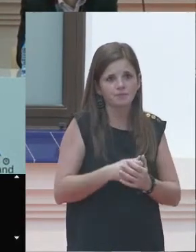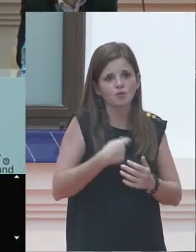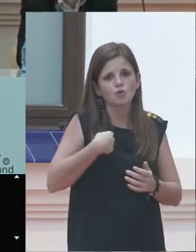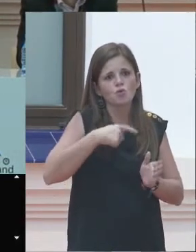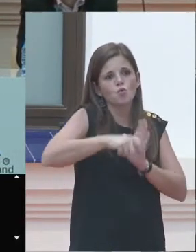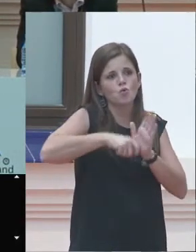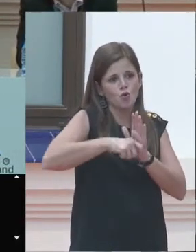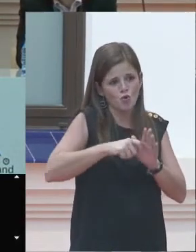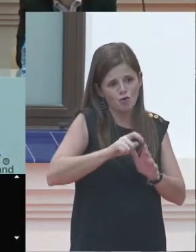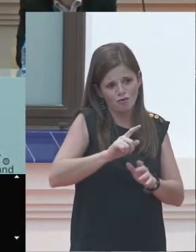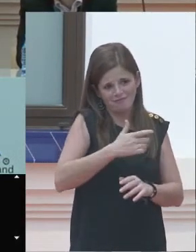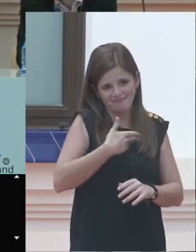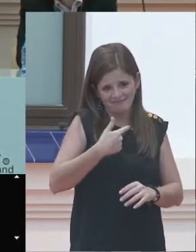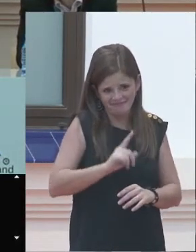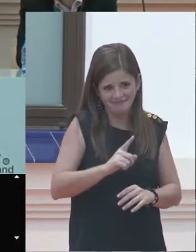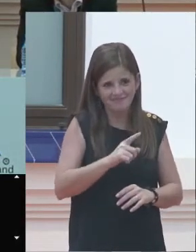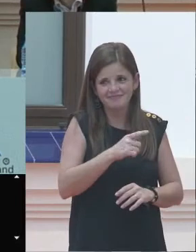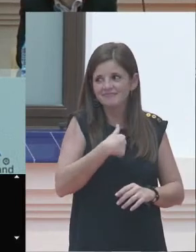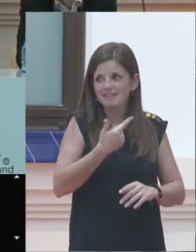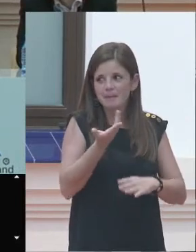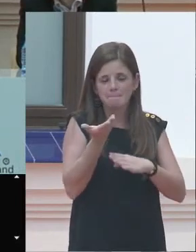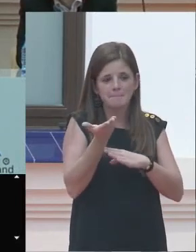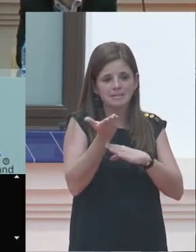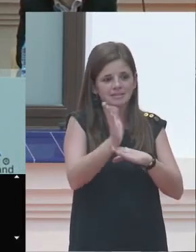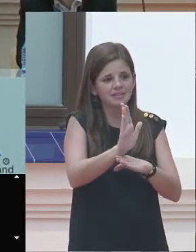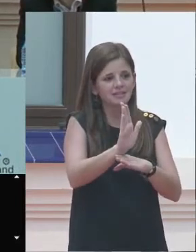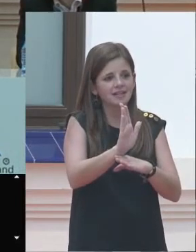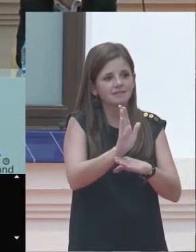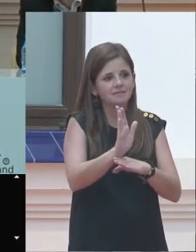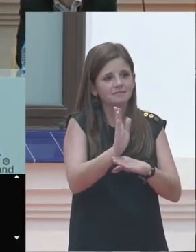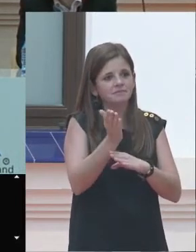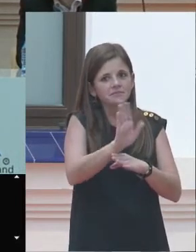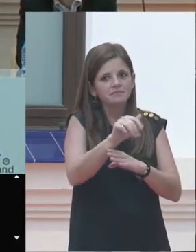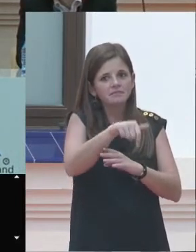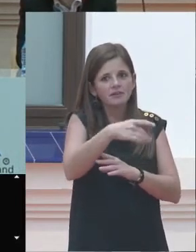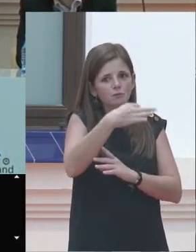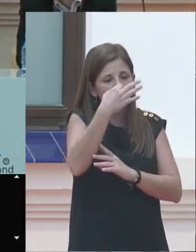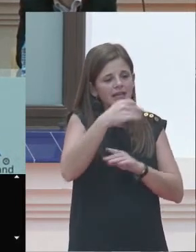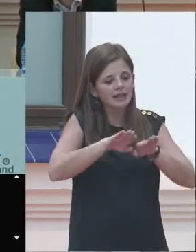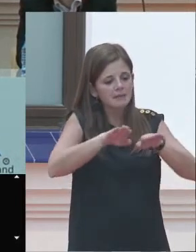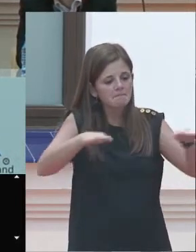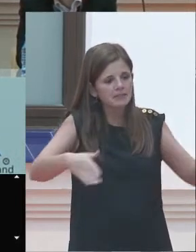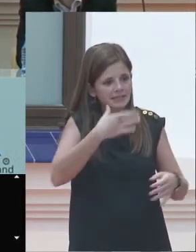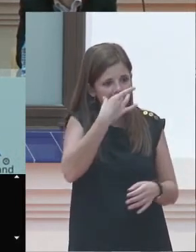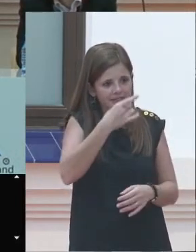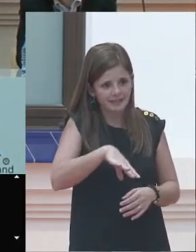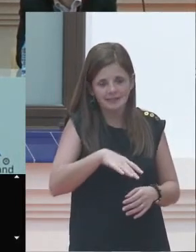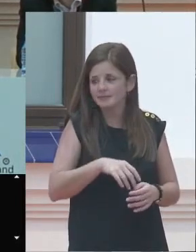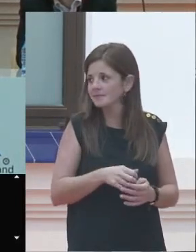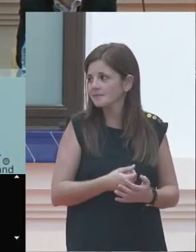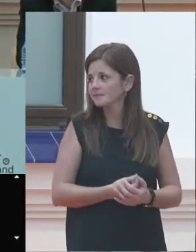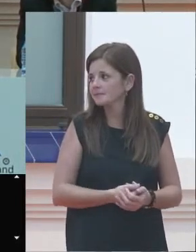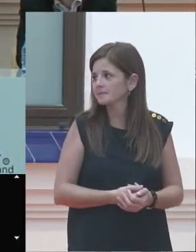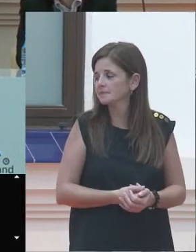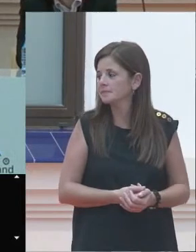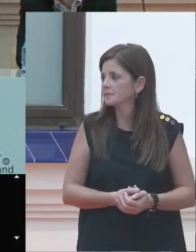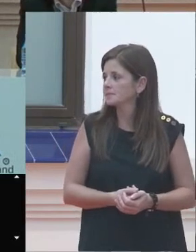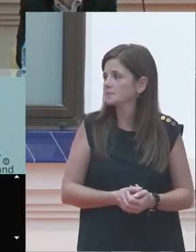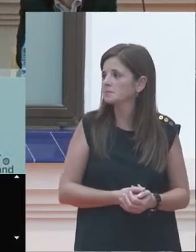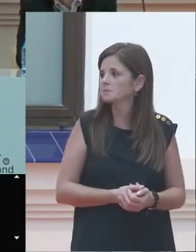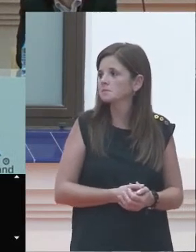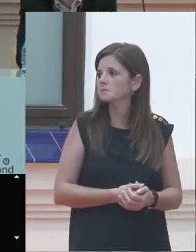más. Dejarme presentaros a los compañeros que tenemos esta tarde en la mesa, y ahora cada uno de ellos pues nos introducirá un poco lo que va